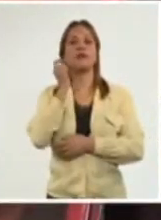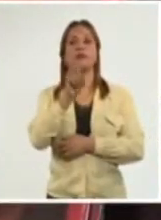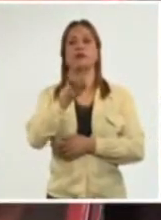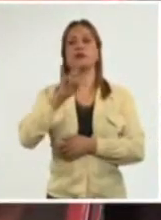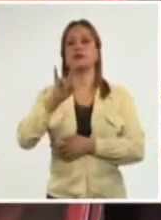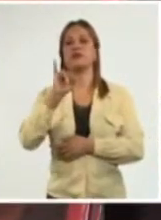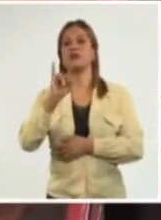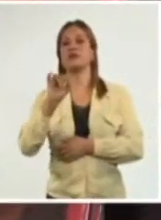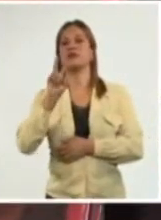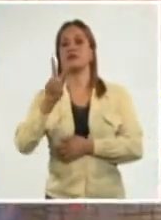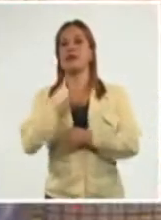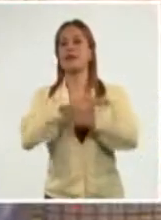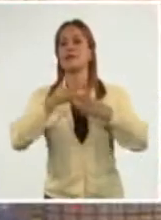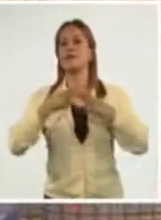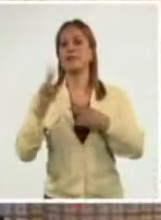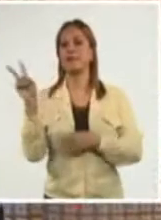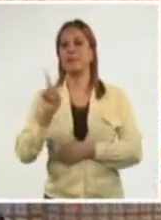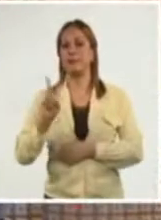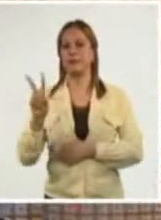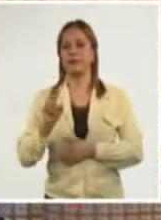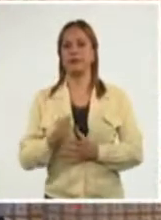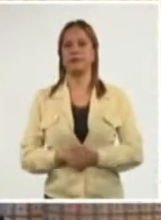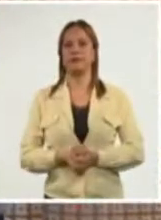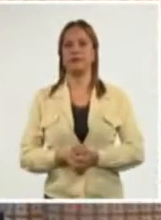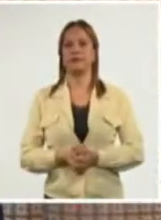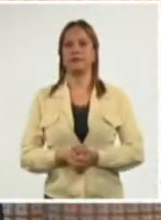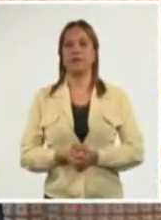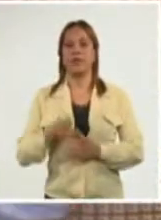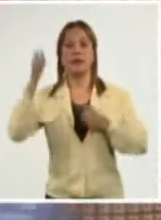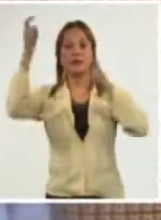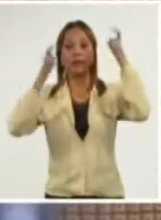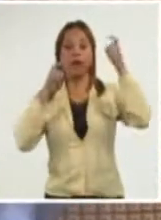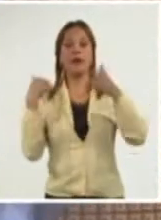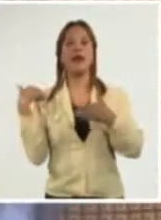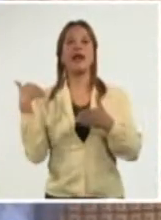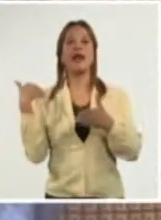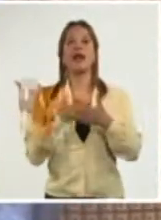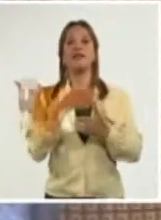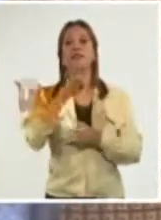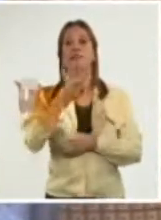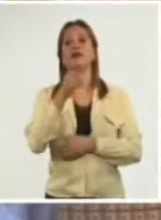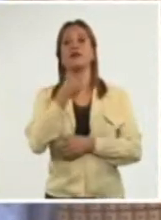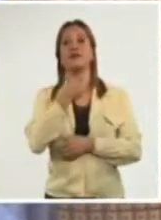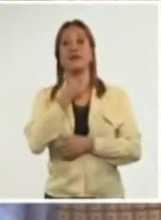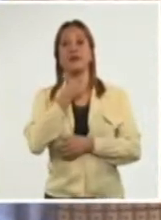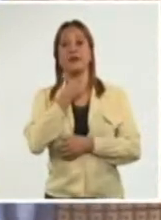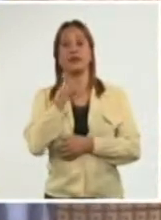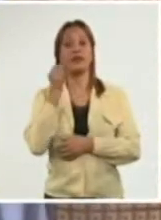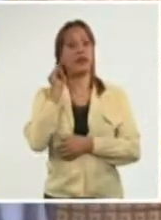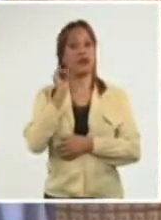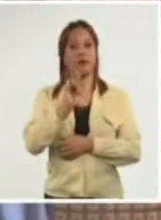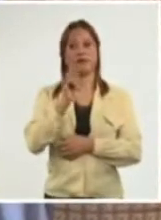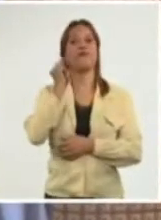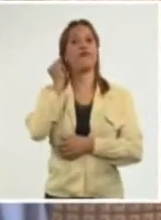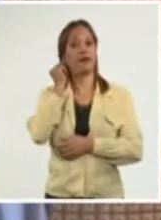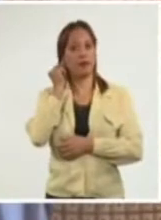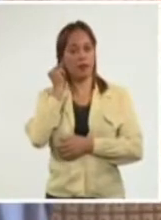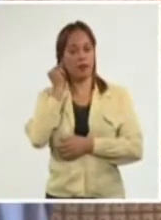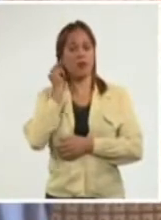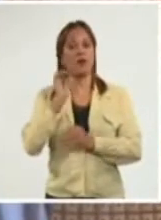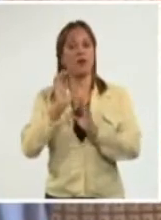la historia de Venezuela. Chávez, hasta el 4 de febrero no impacta la historia de Venezuela. A partir del 4 de